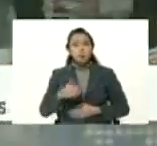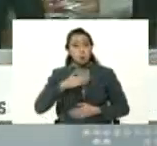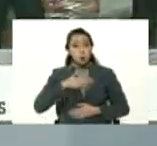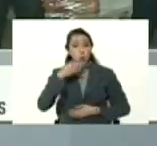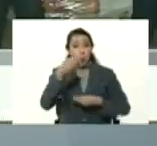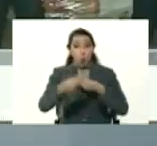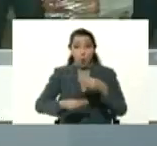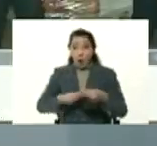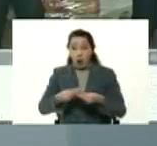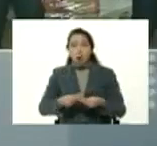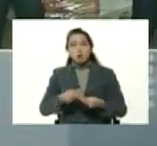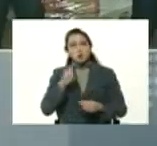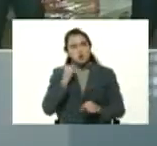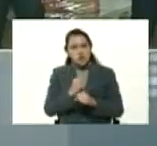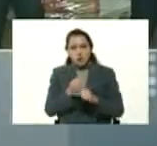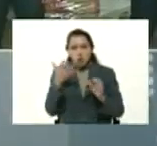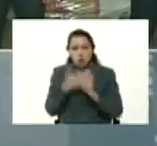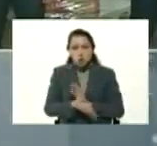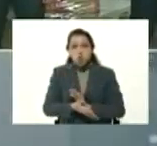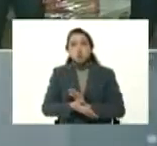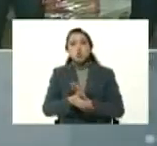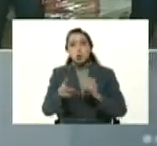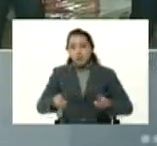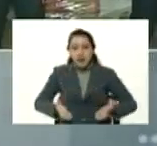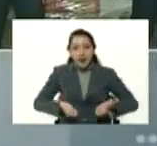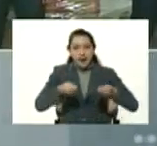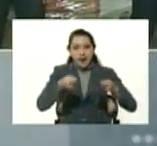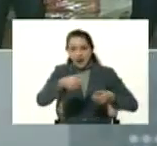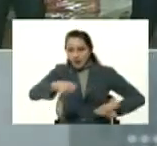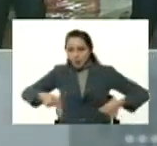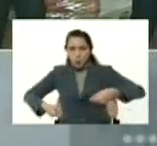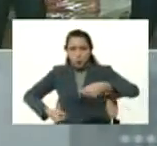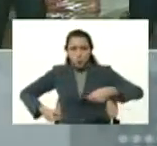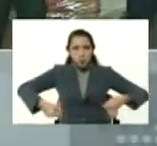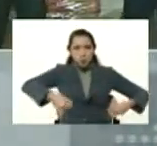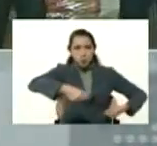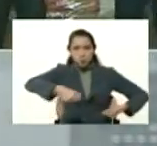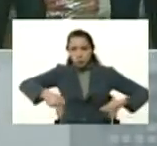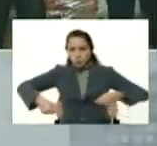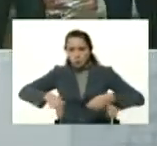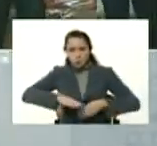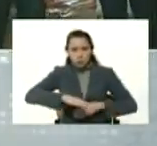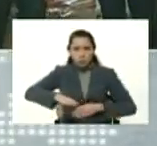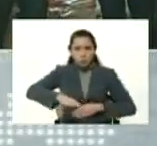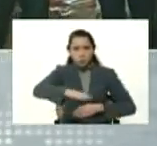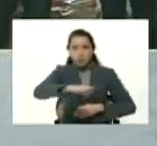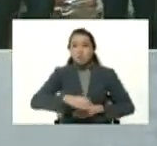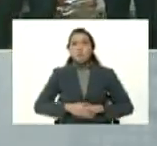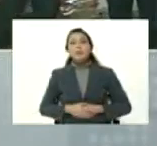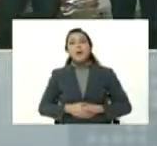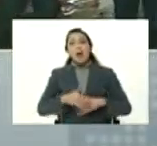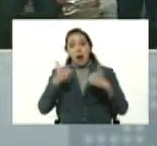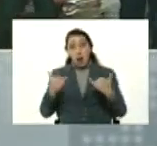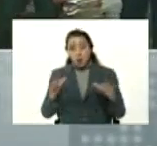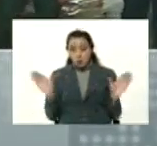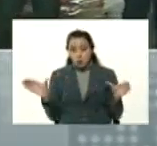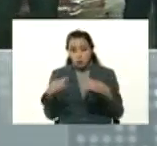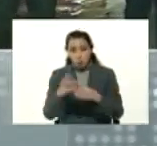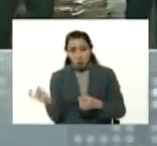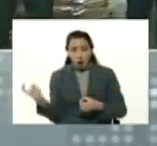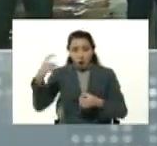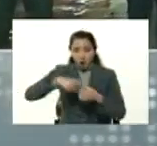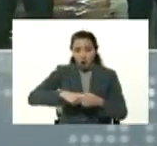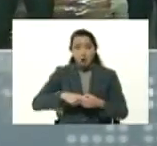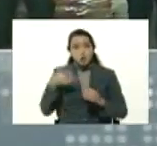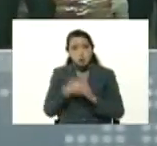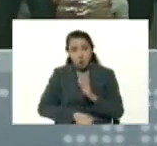me desempeño como montacarguista en el almacén, en el área de despacho. Pertenezco al Consejo Productivo